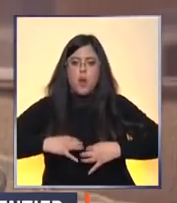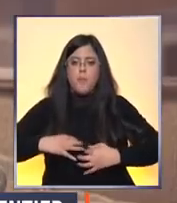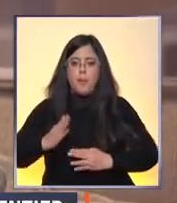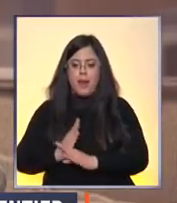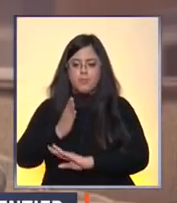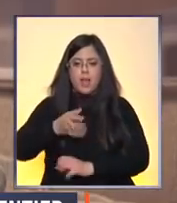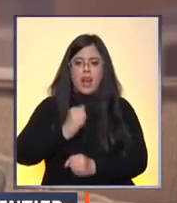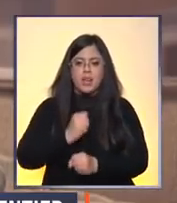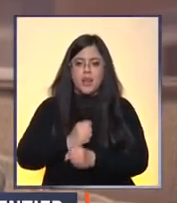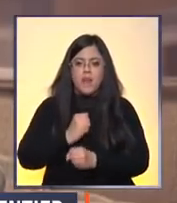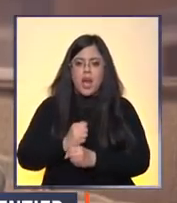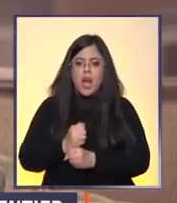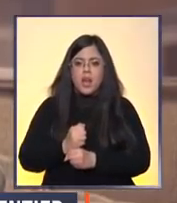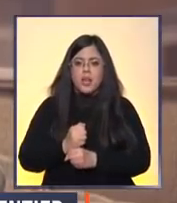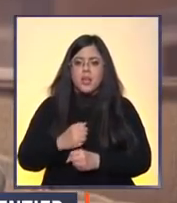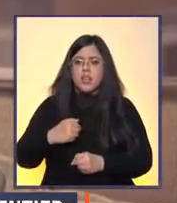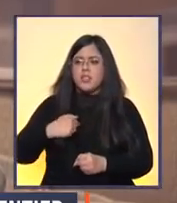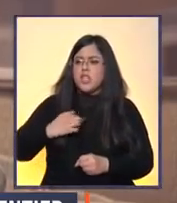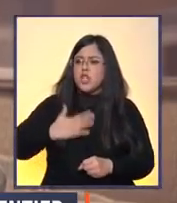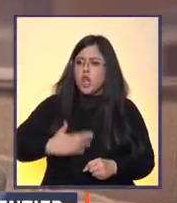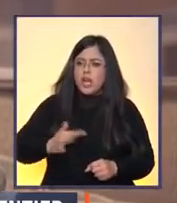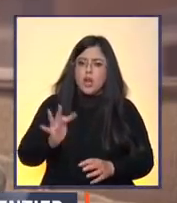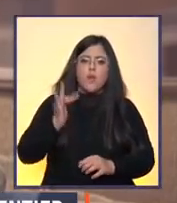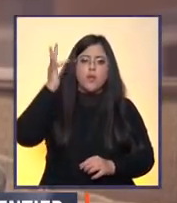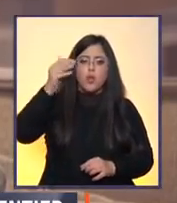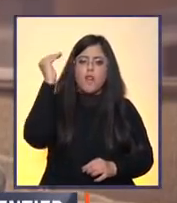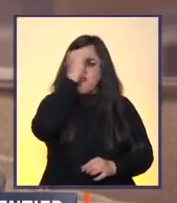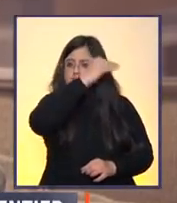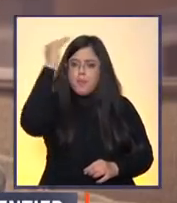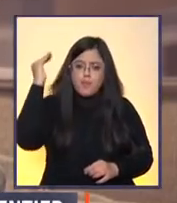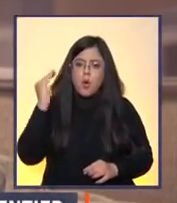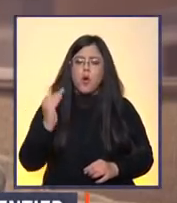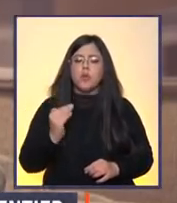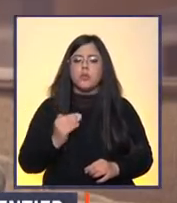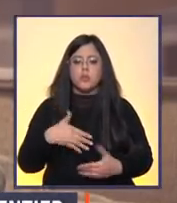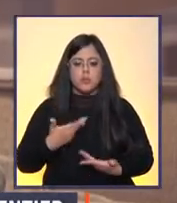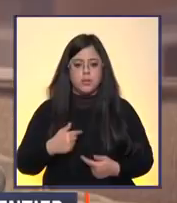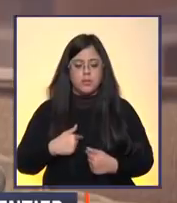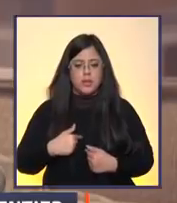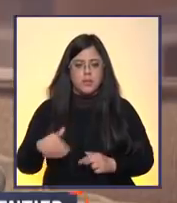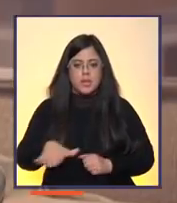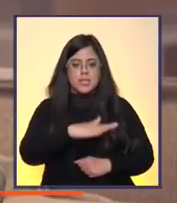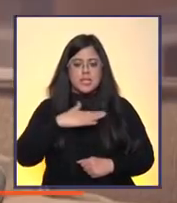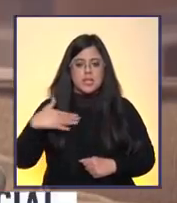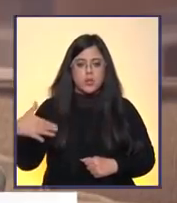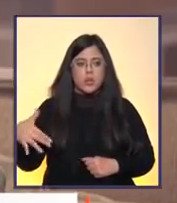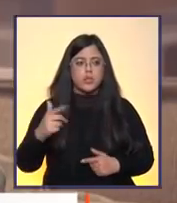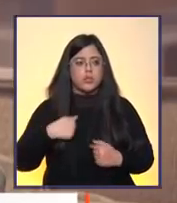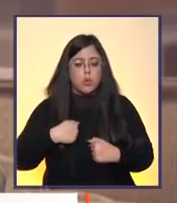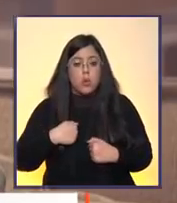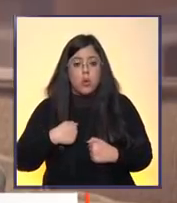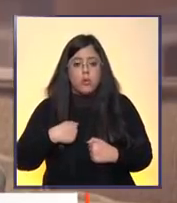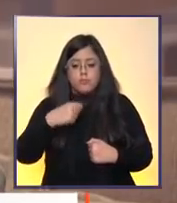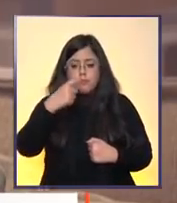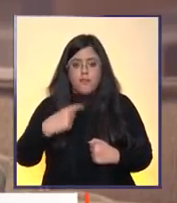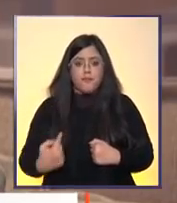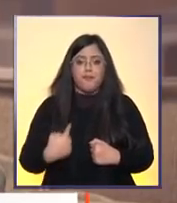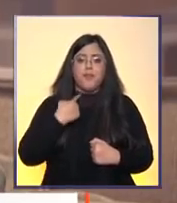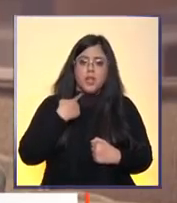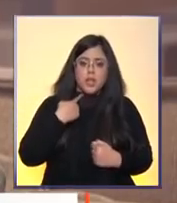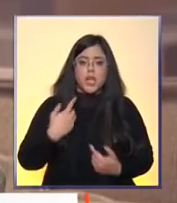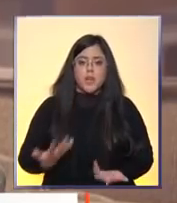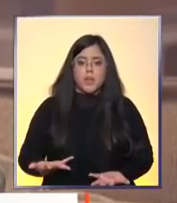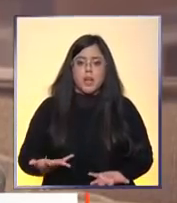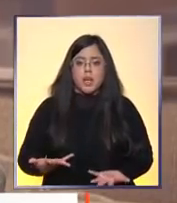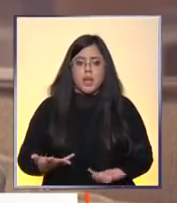¿Qué buscaba con esto? ¿Si quería ser famosa? Entonces la situación, en realidad, yo era la víctima y al final me